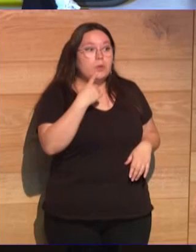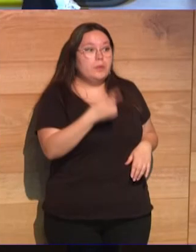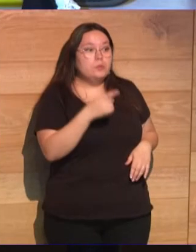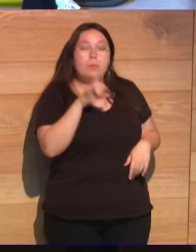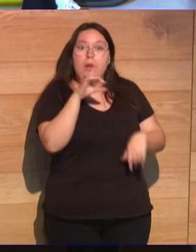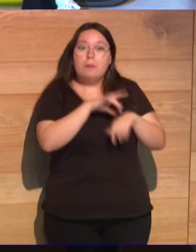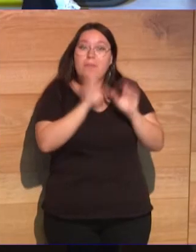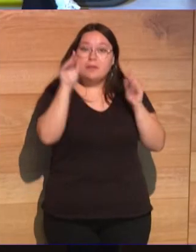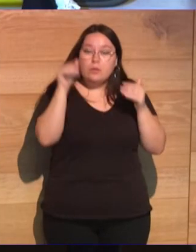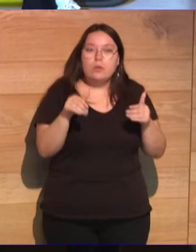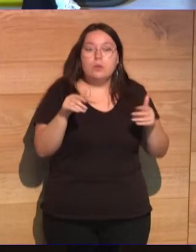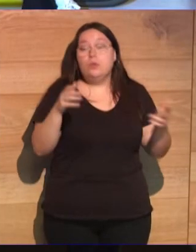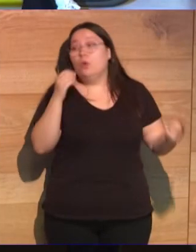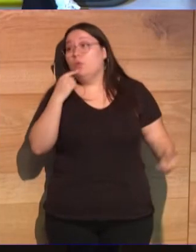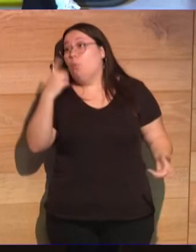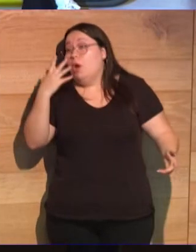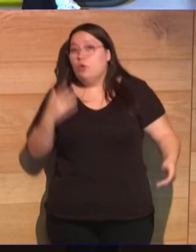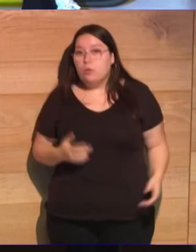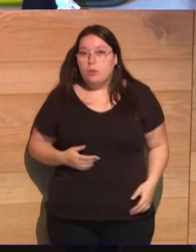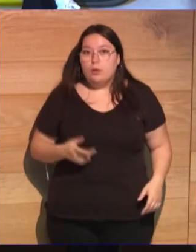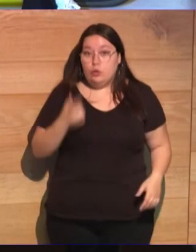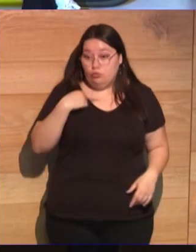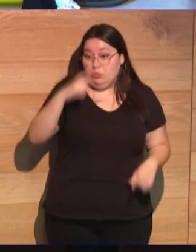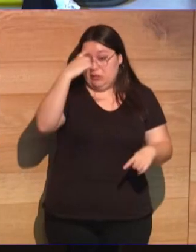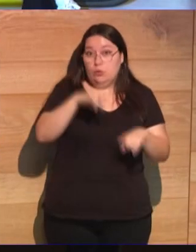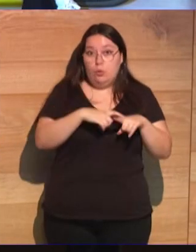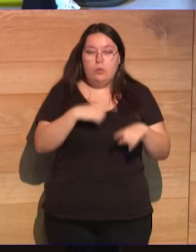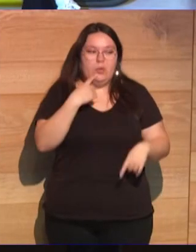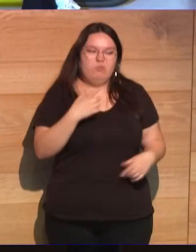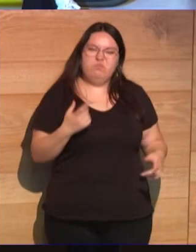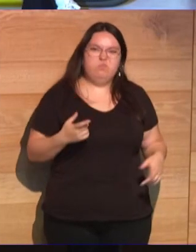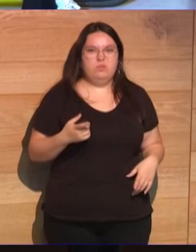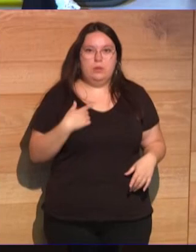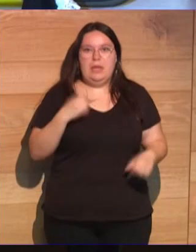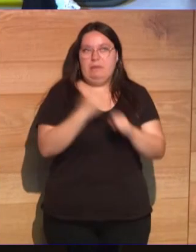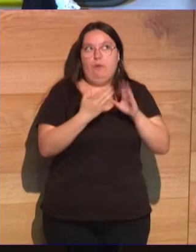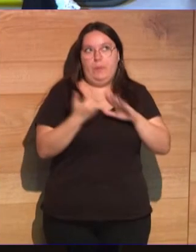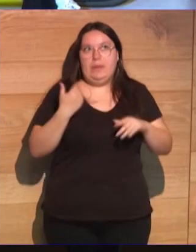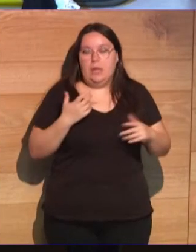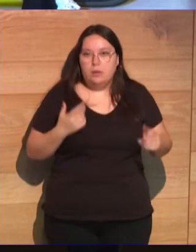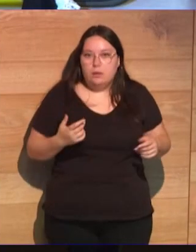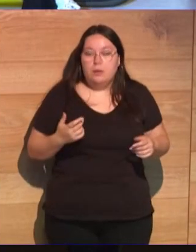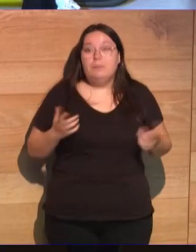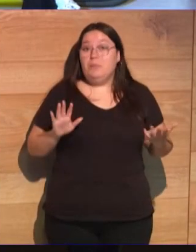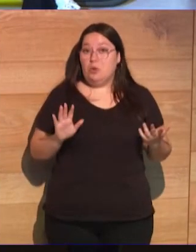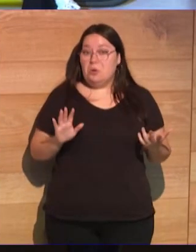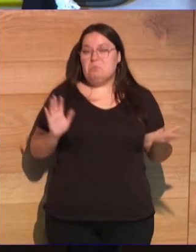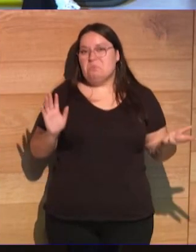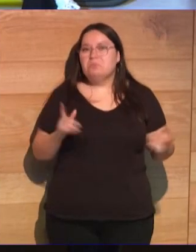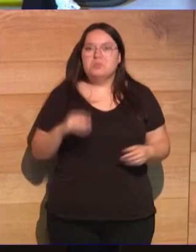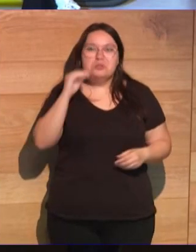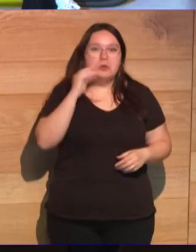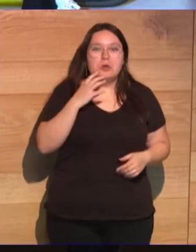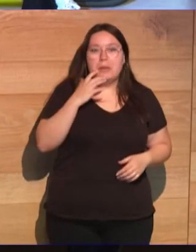médica. Y digo, bueno, y mira que soy psicólogo y pienso, esto nos van a quitar el trabajo, pero Creo que